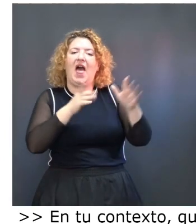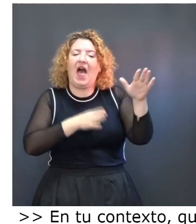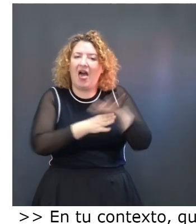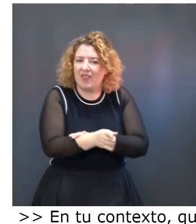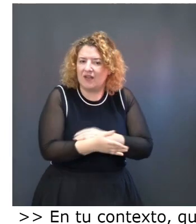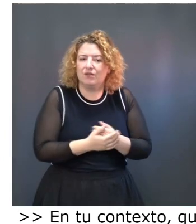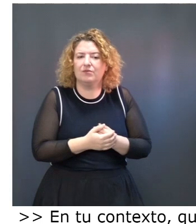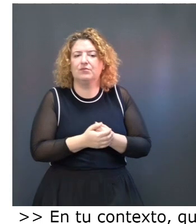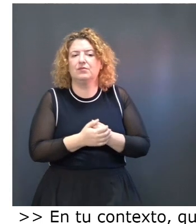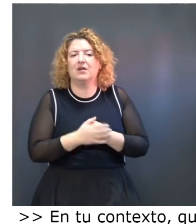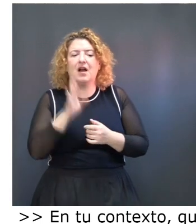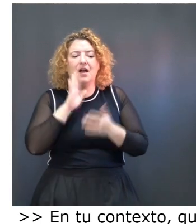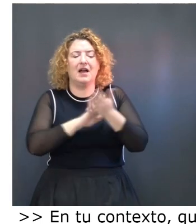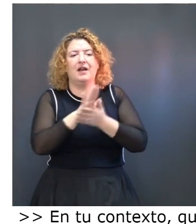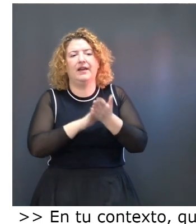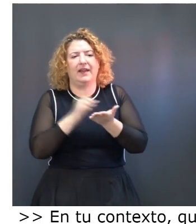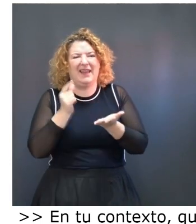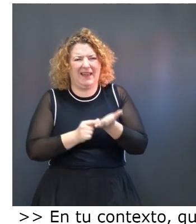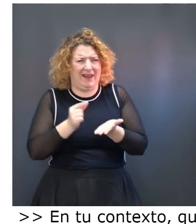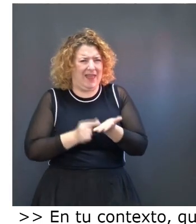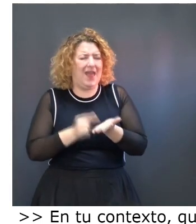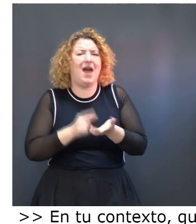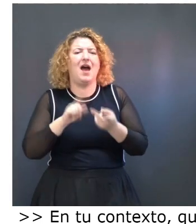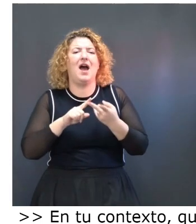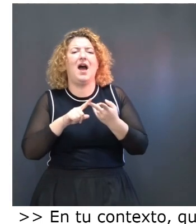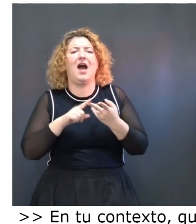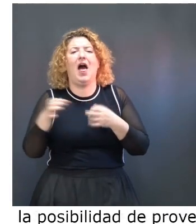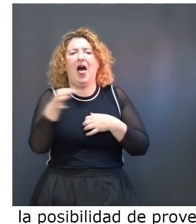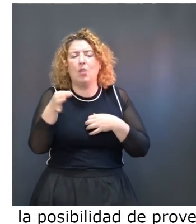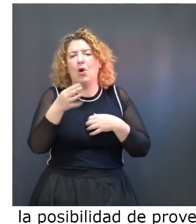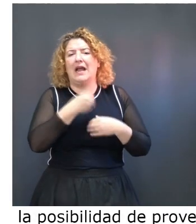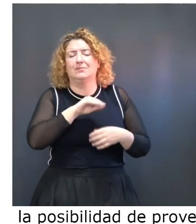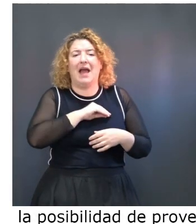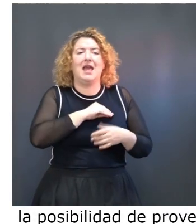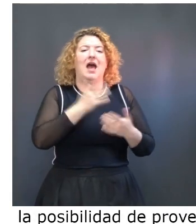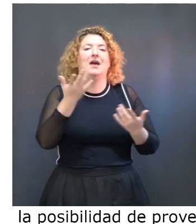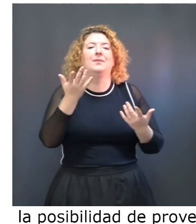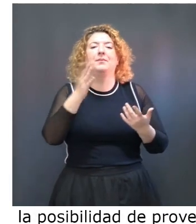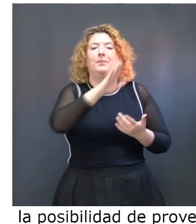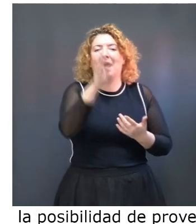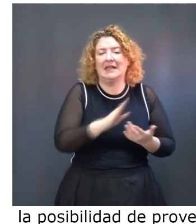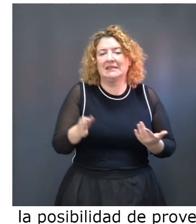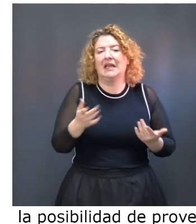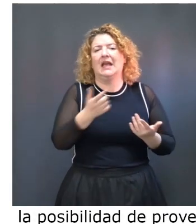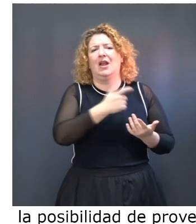hablando habías nombrado desde Guinea Ecuatorial, Andorra, España, Brasil, Honduras, México, o sea que